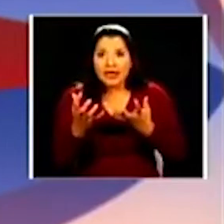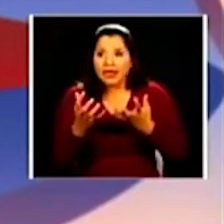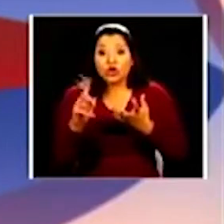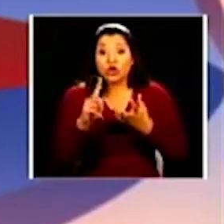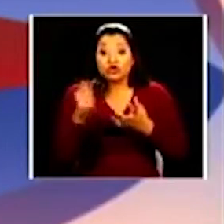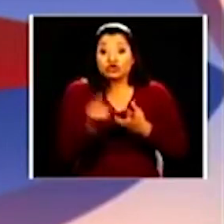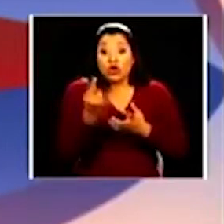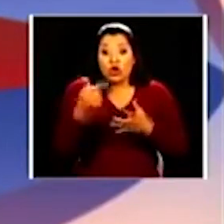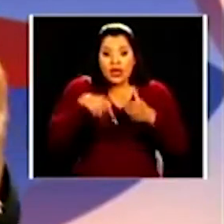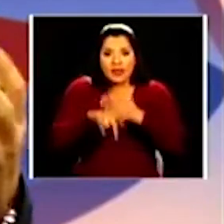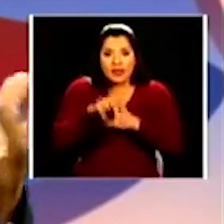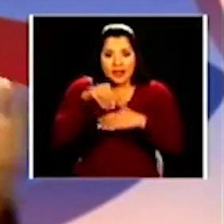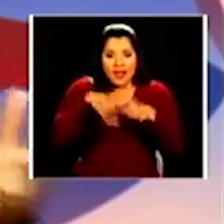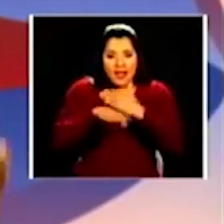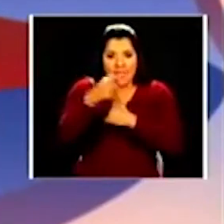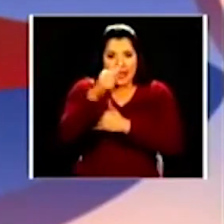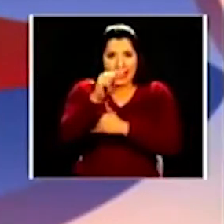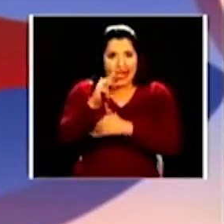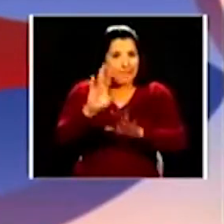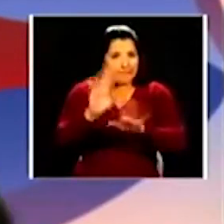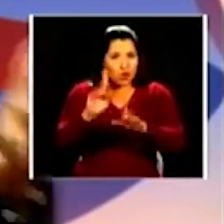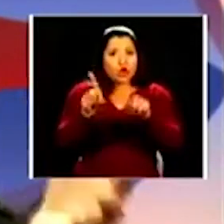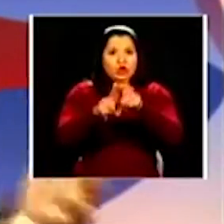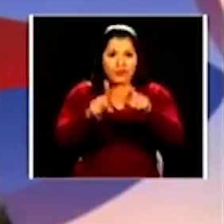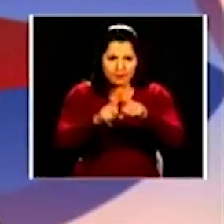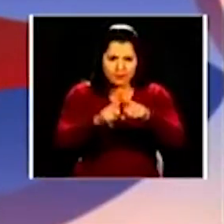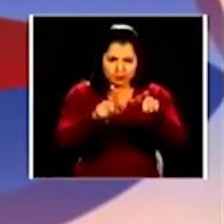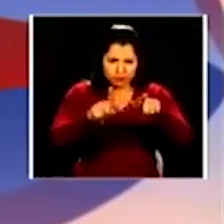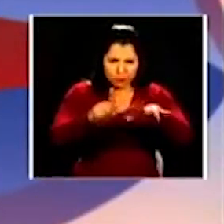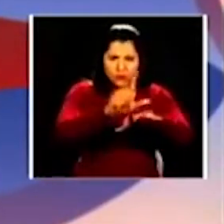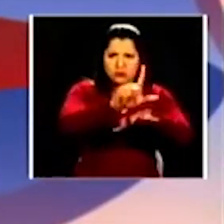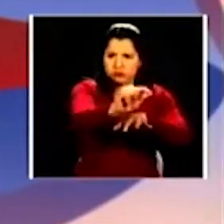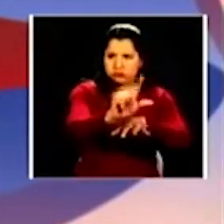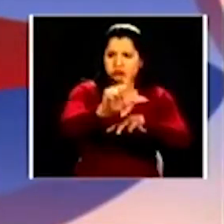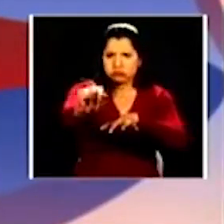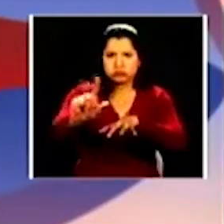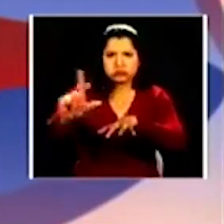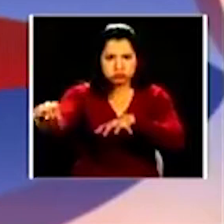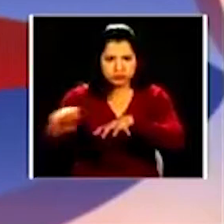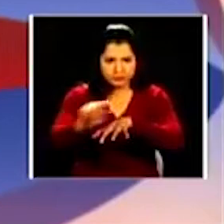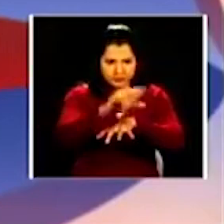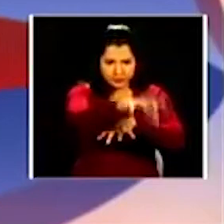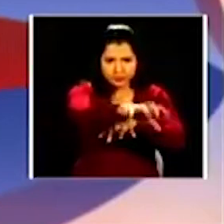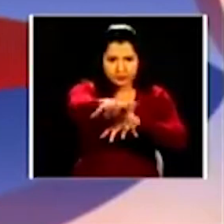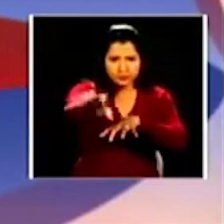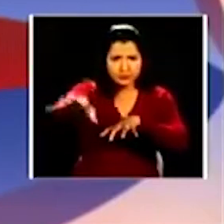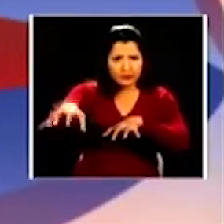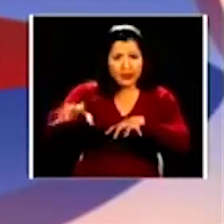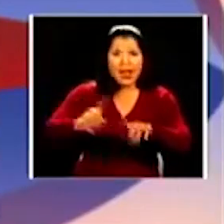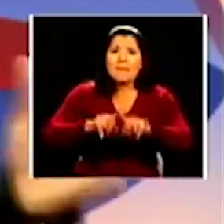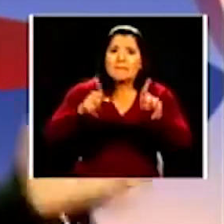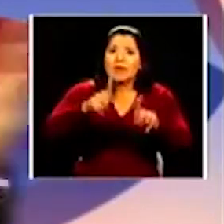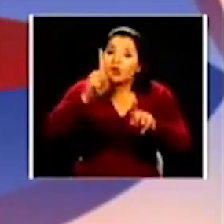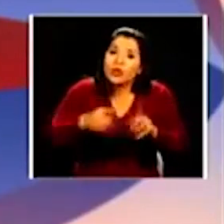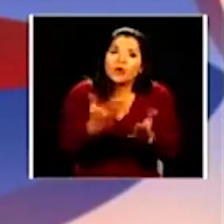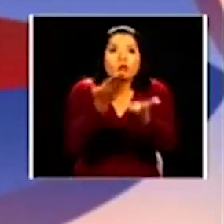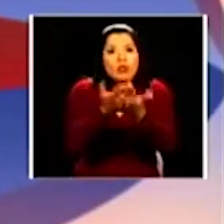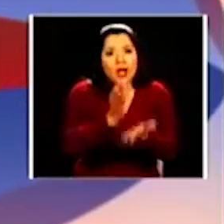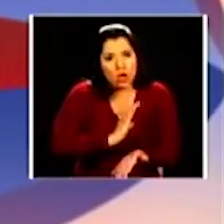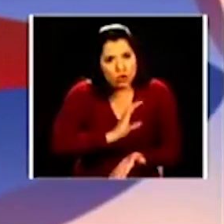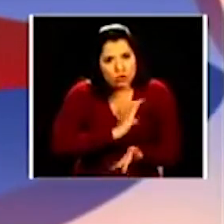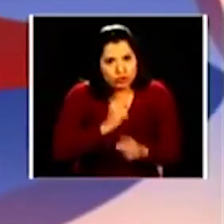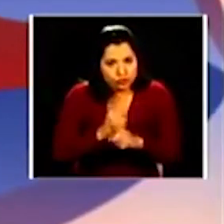metropolitana. El régimen de zona franca quiere también estar fuera del gran área metropolitana, pero tenemos que darle las condiciones. En la respuesta